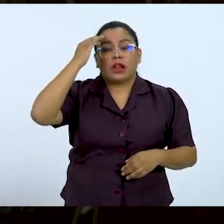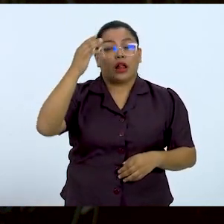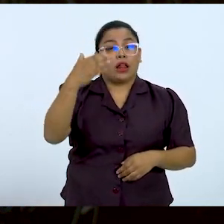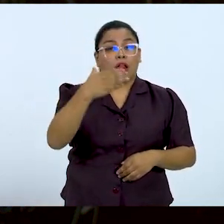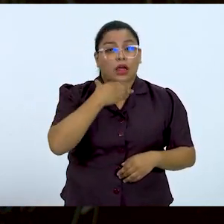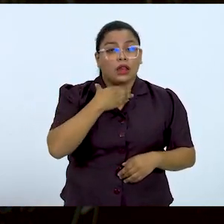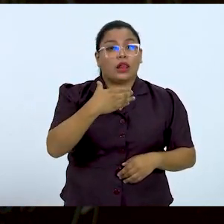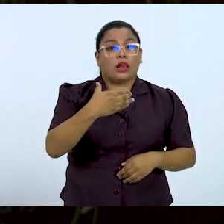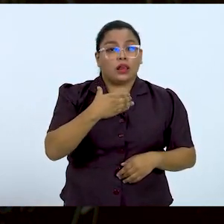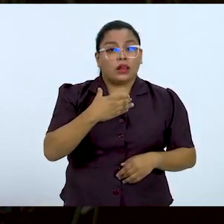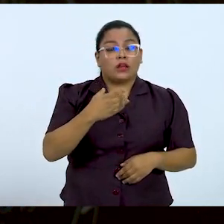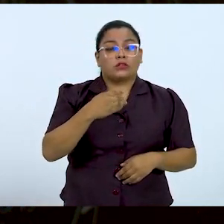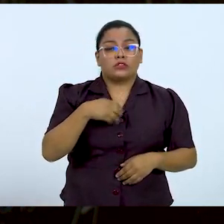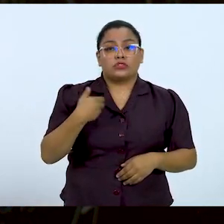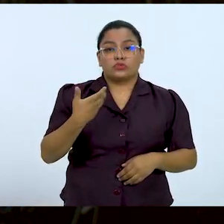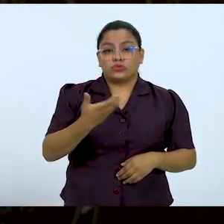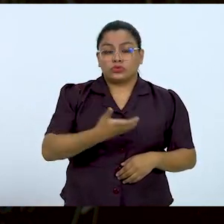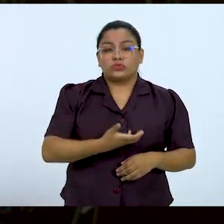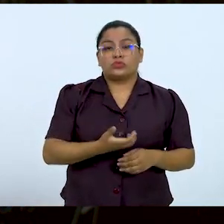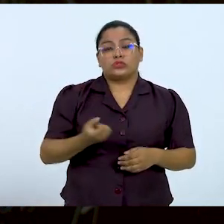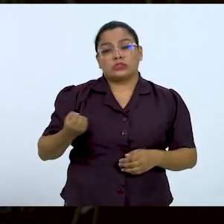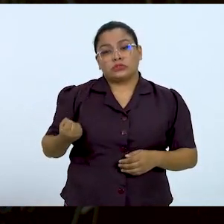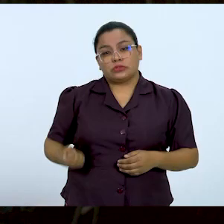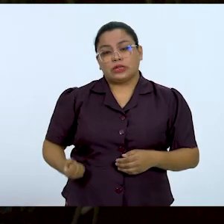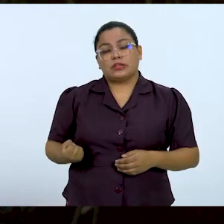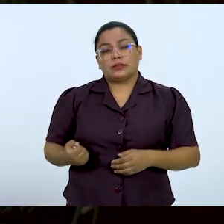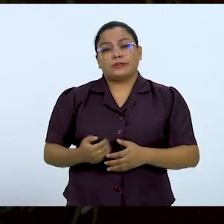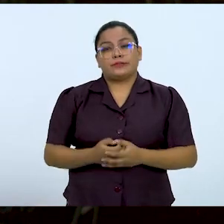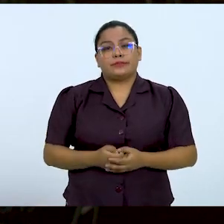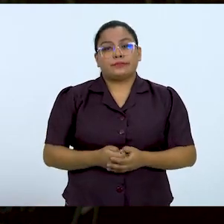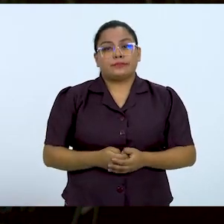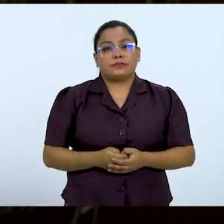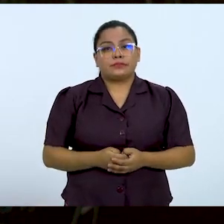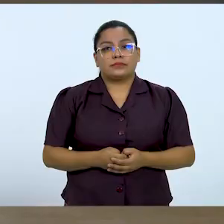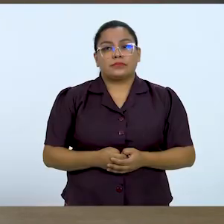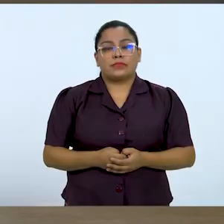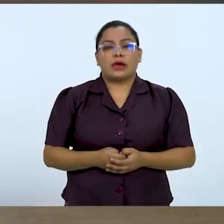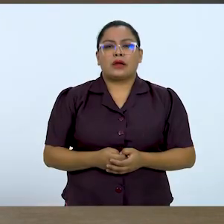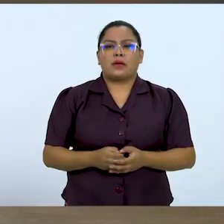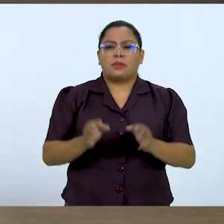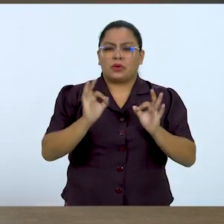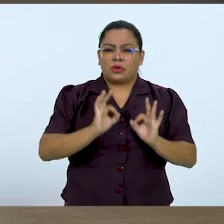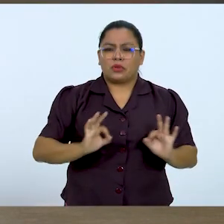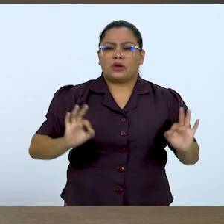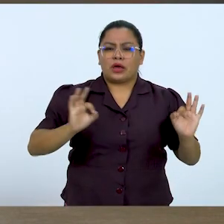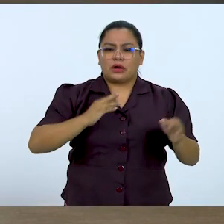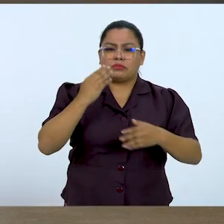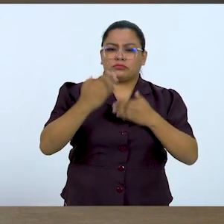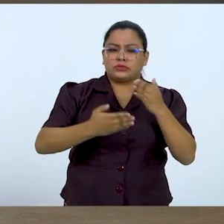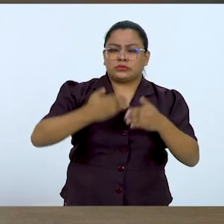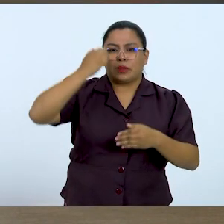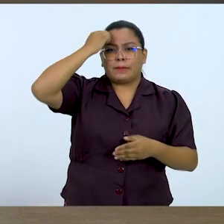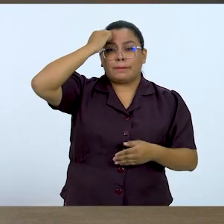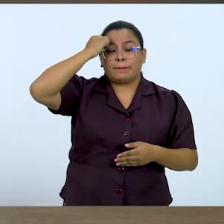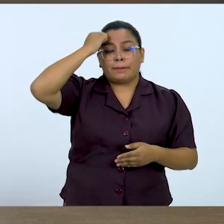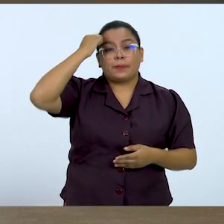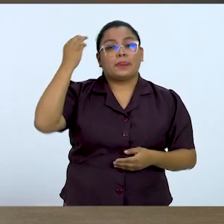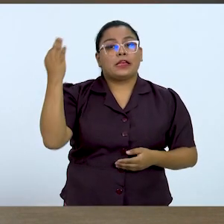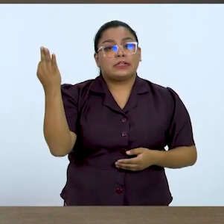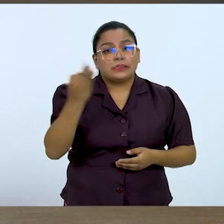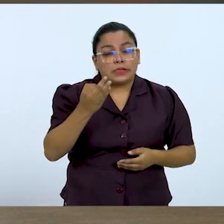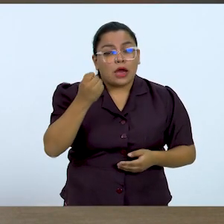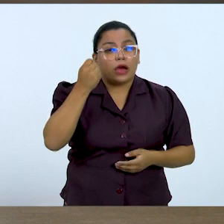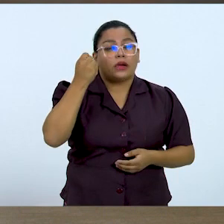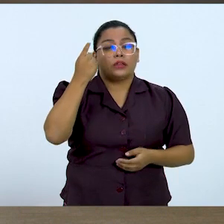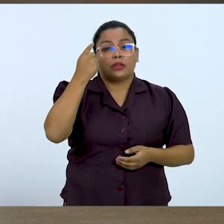identificar las dificultades que enfrentarán nuestros estudiantes. Para guiar mejor el proceso de aprendizaje, es